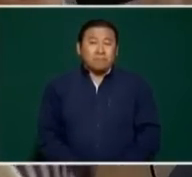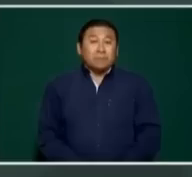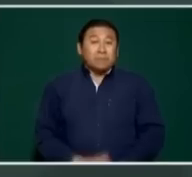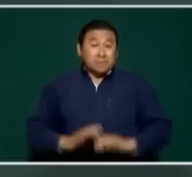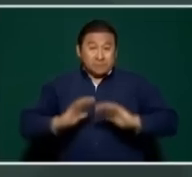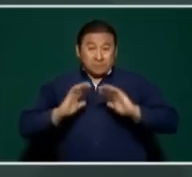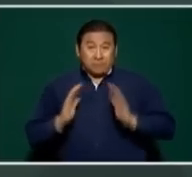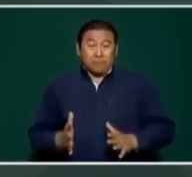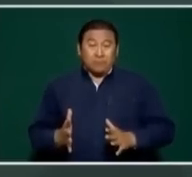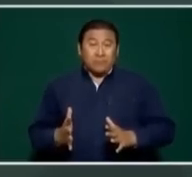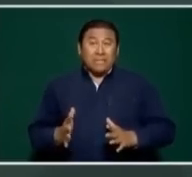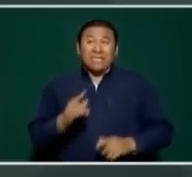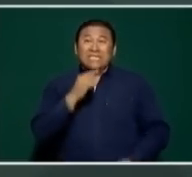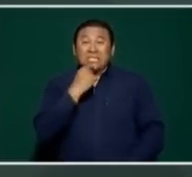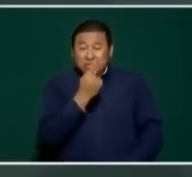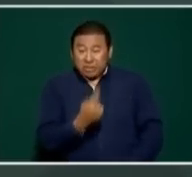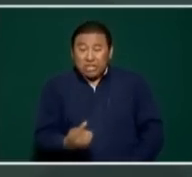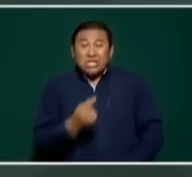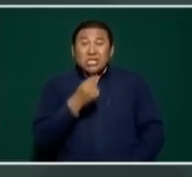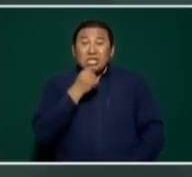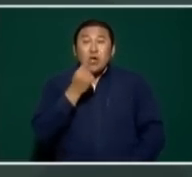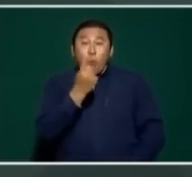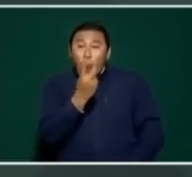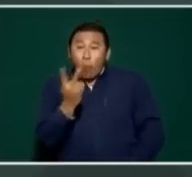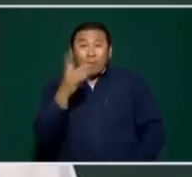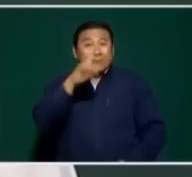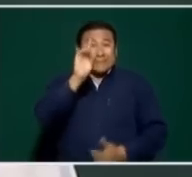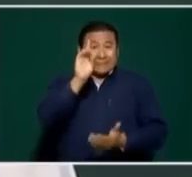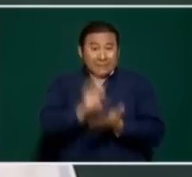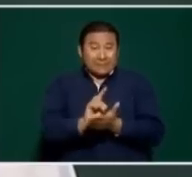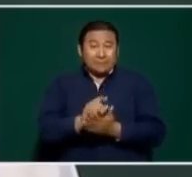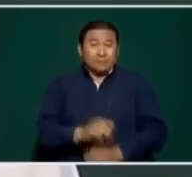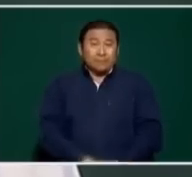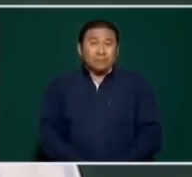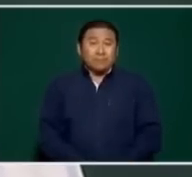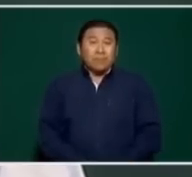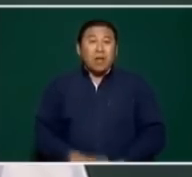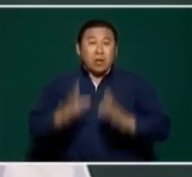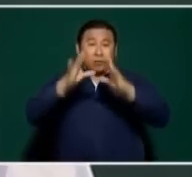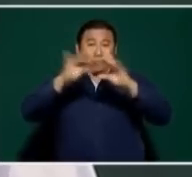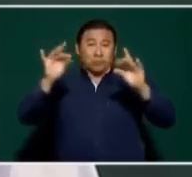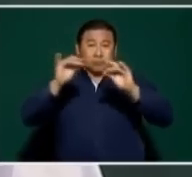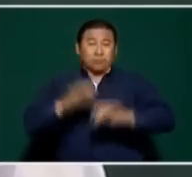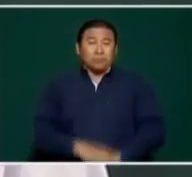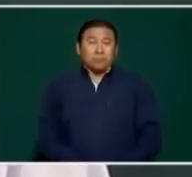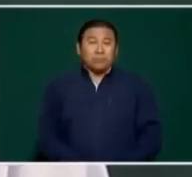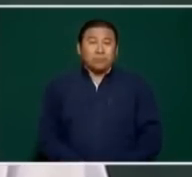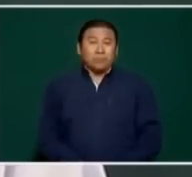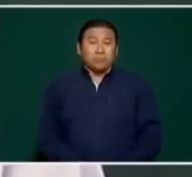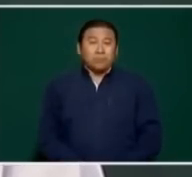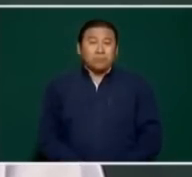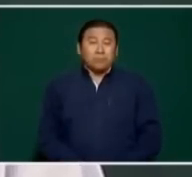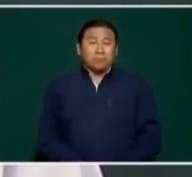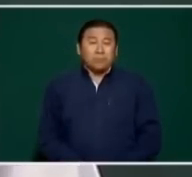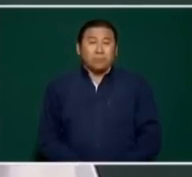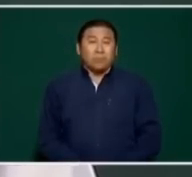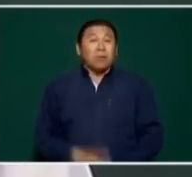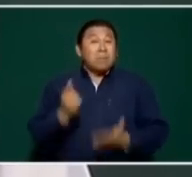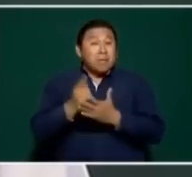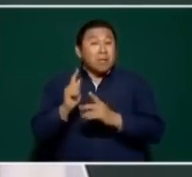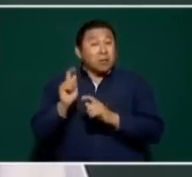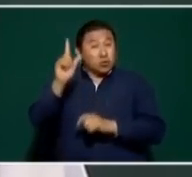Ya las niñas, los niños con discapacidad en Cozumel también van a tener su